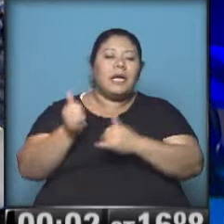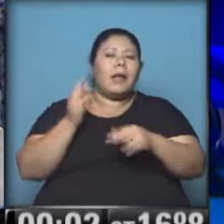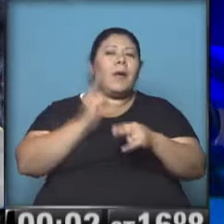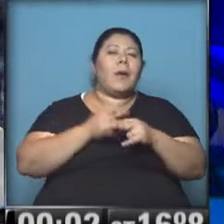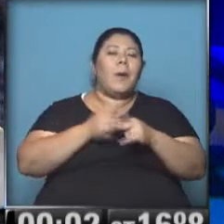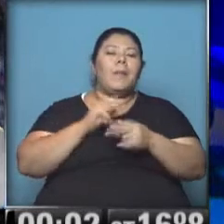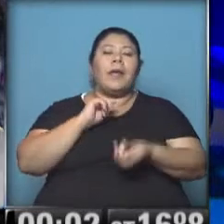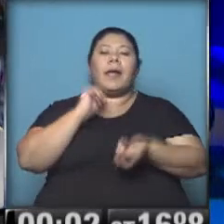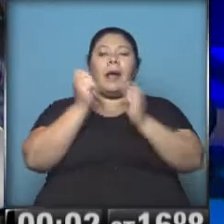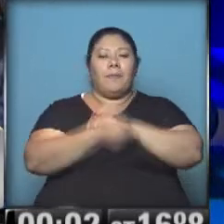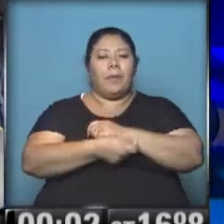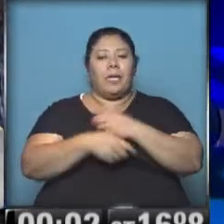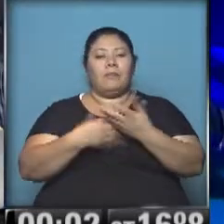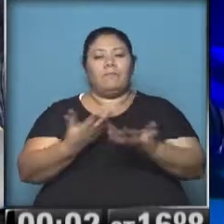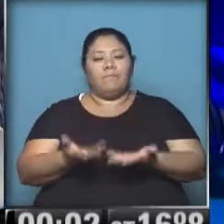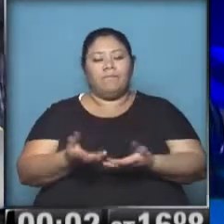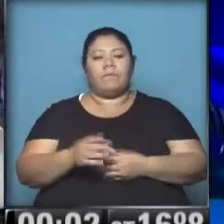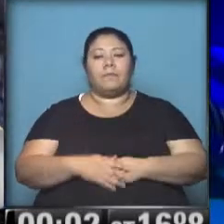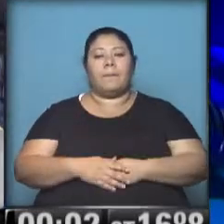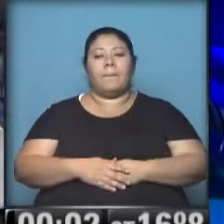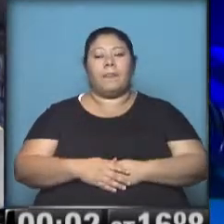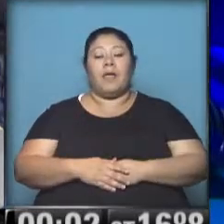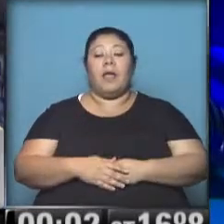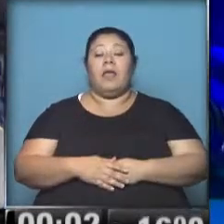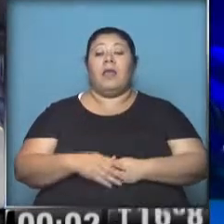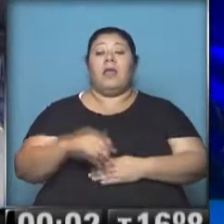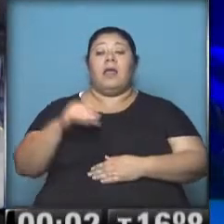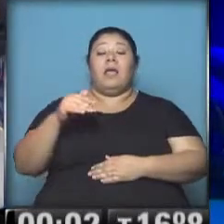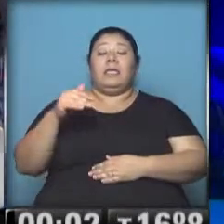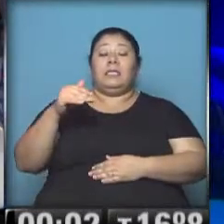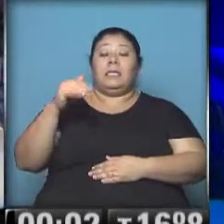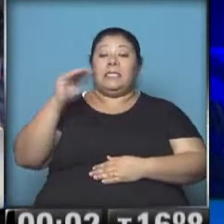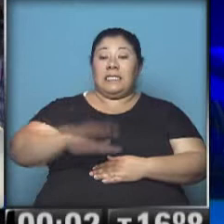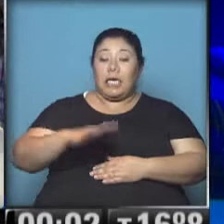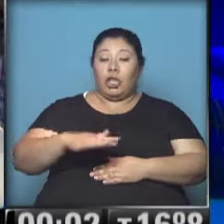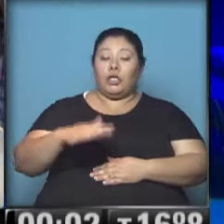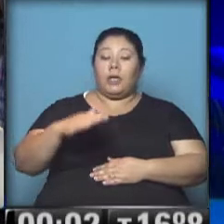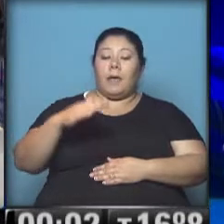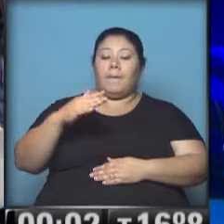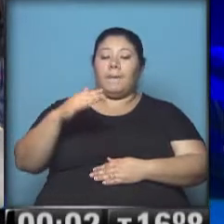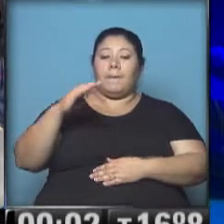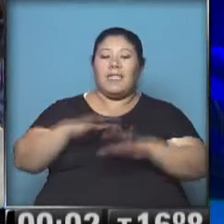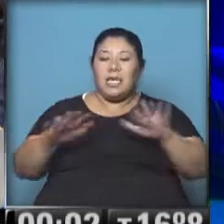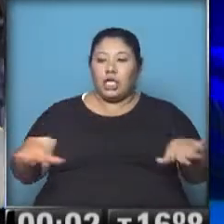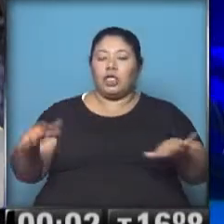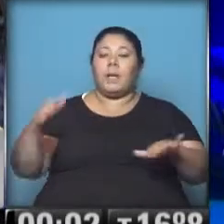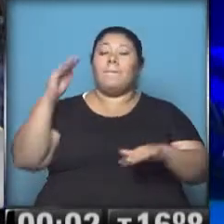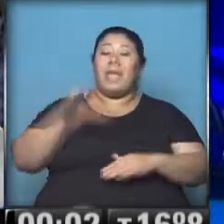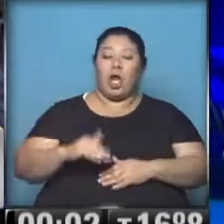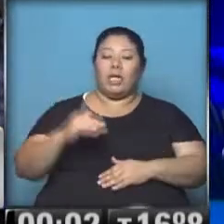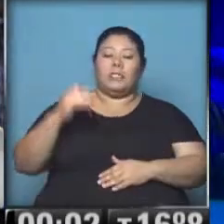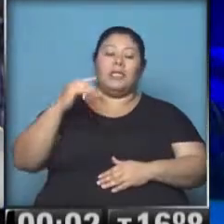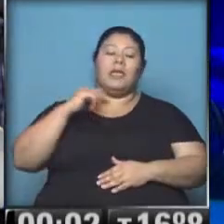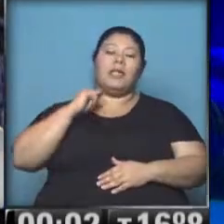Sí, y aparte la red lo que propone es que no haya chicos menores de 13 años en la red. O sea, vos, si vos pones tu edad y sos menor de 13 años, no te deja